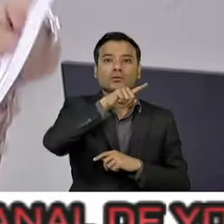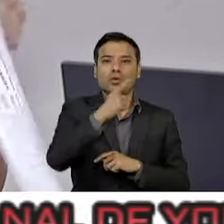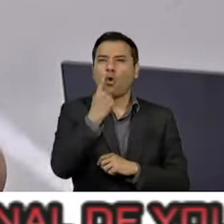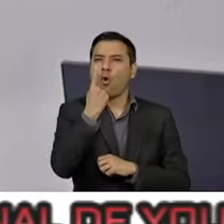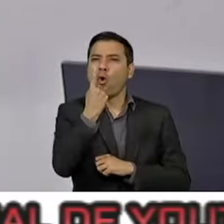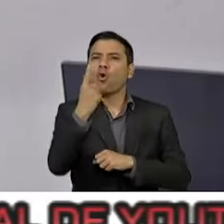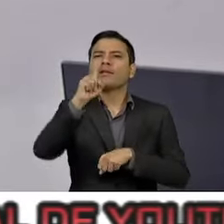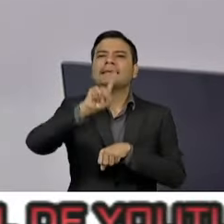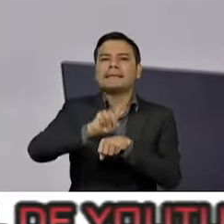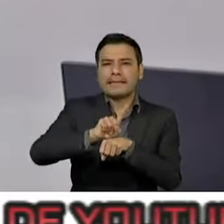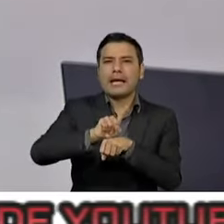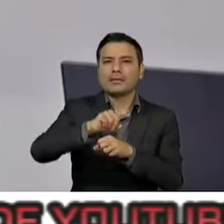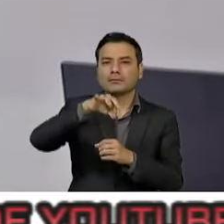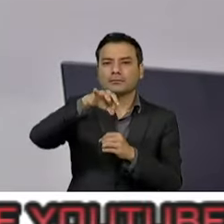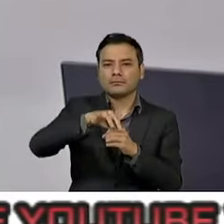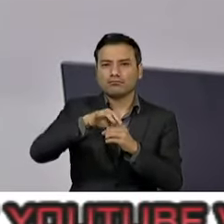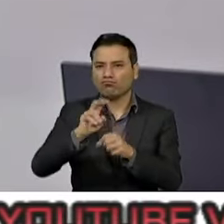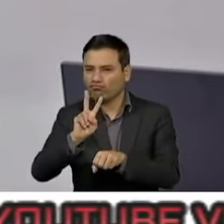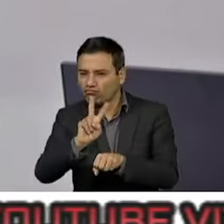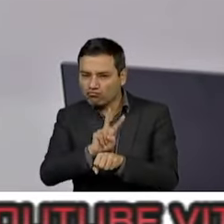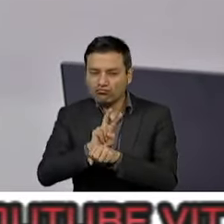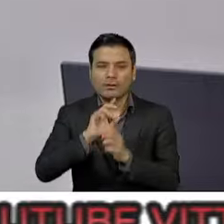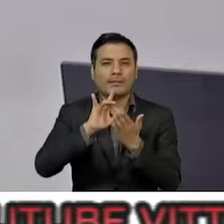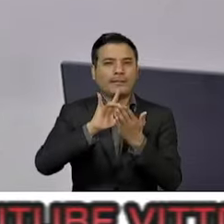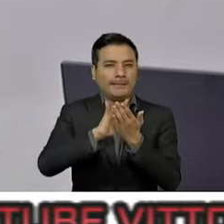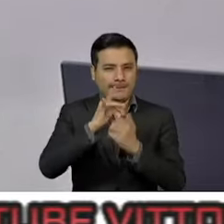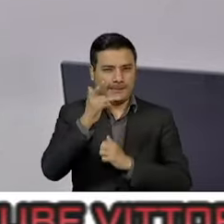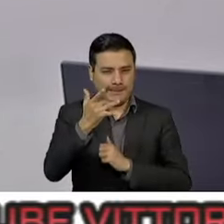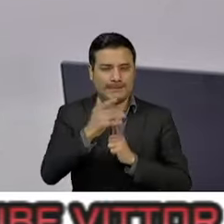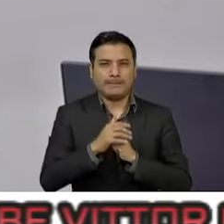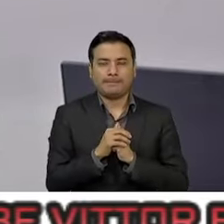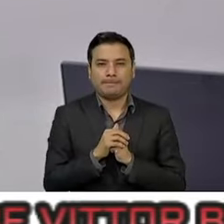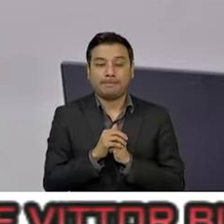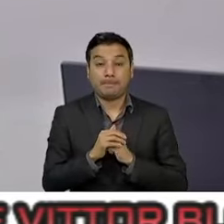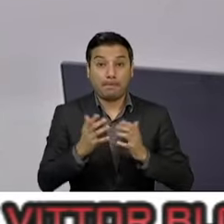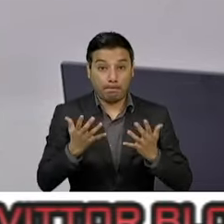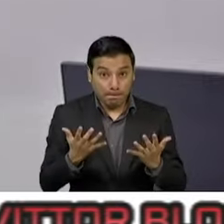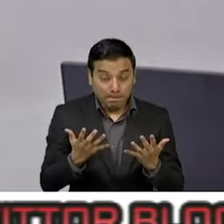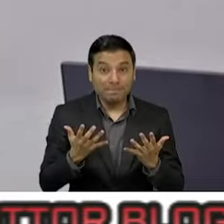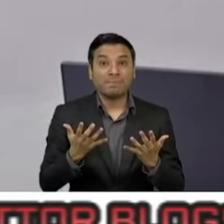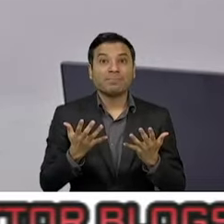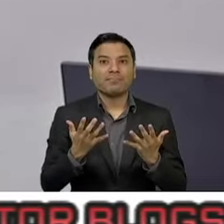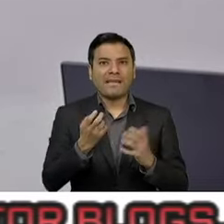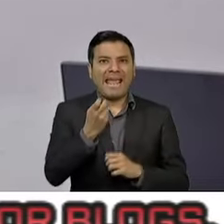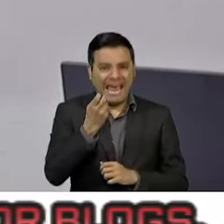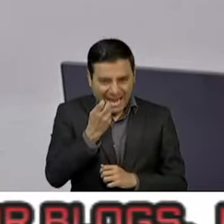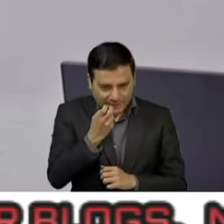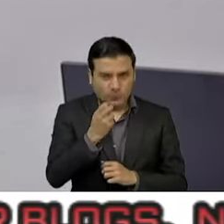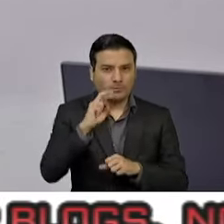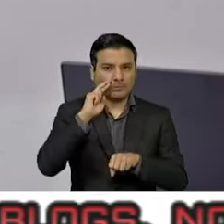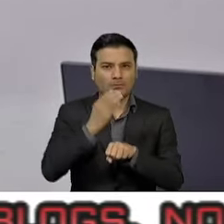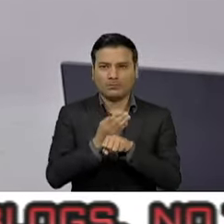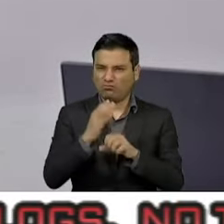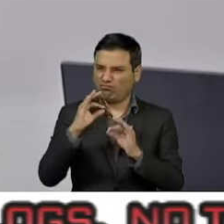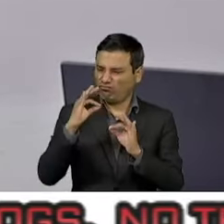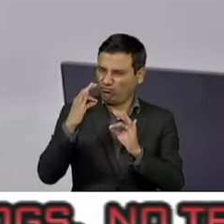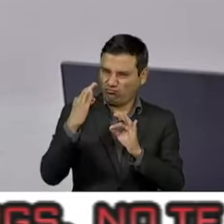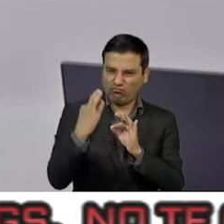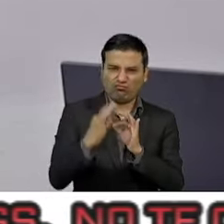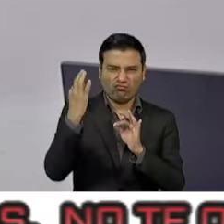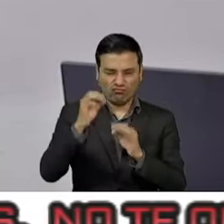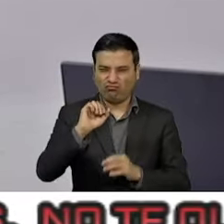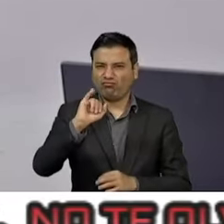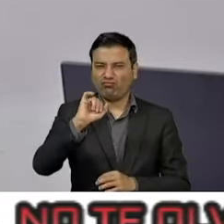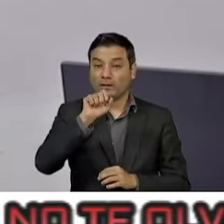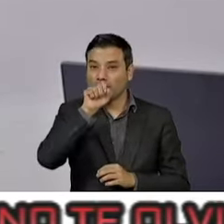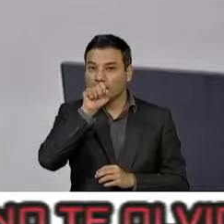en las casillas electorales. Si bien es cierto que estamos de lleno en el cumplimiento de este propósito, también este momento de reflexión sirve